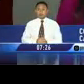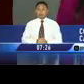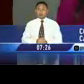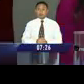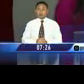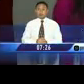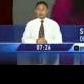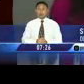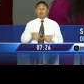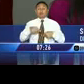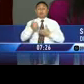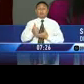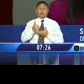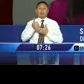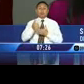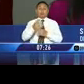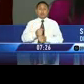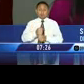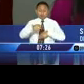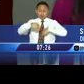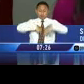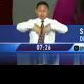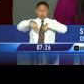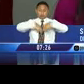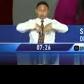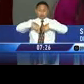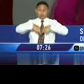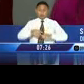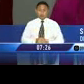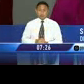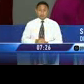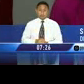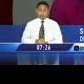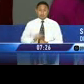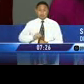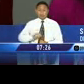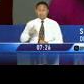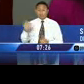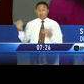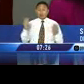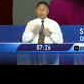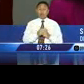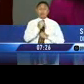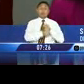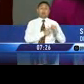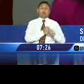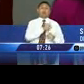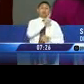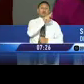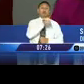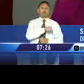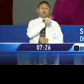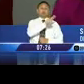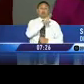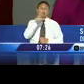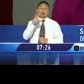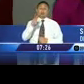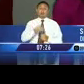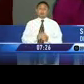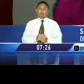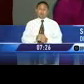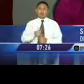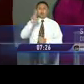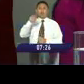construir la seguridad vial en nuestras calles, si comparamos el 2022 con el 2018, un